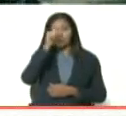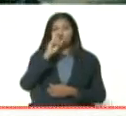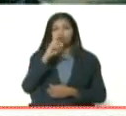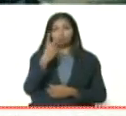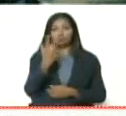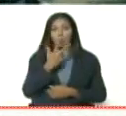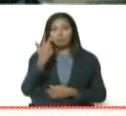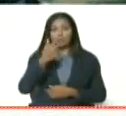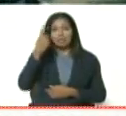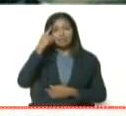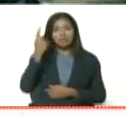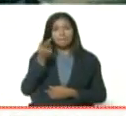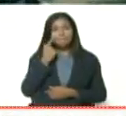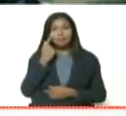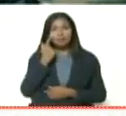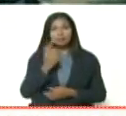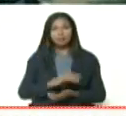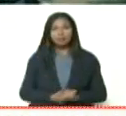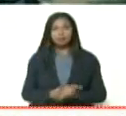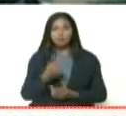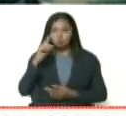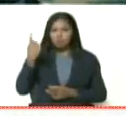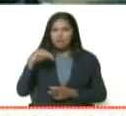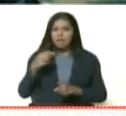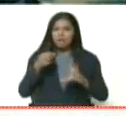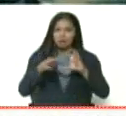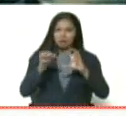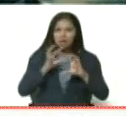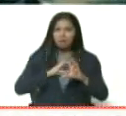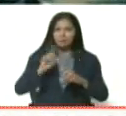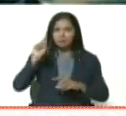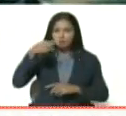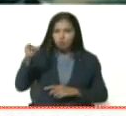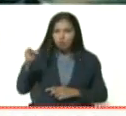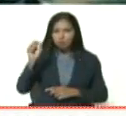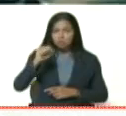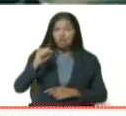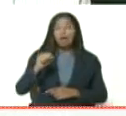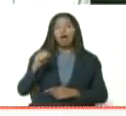domingo, Rodolfo. Tú tienes carnet de la patria, ¿no, Rodolfo? Bueno,